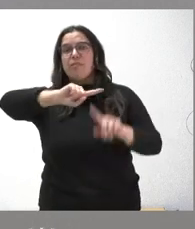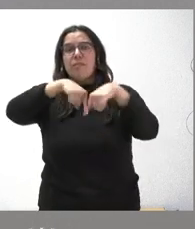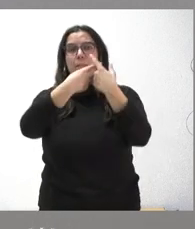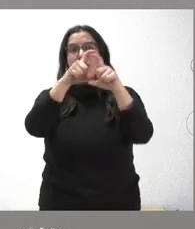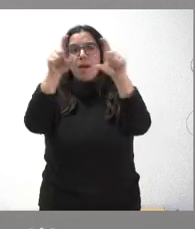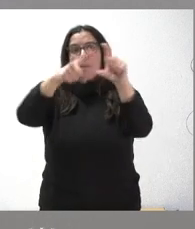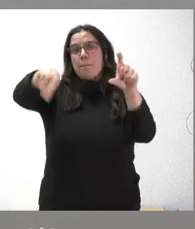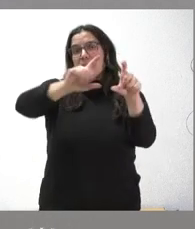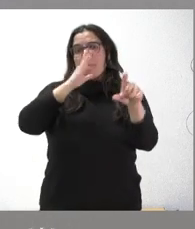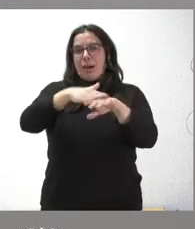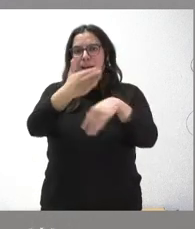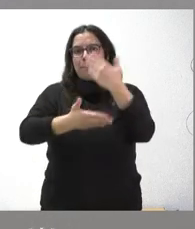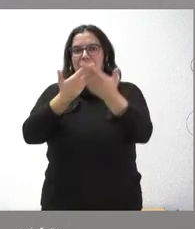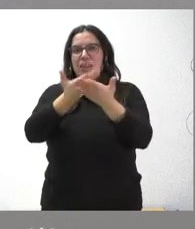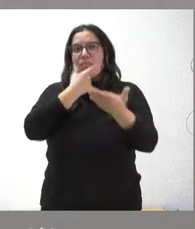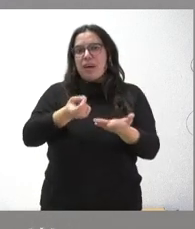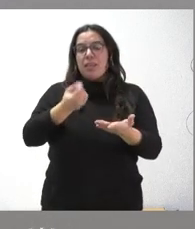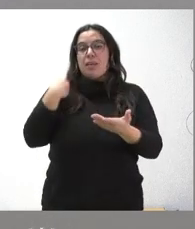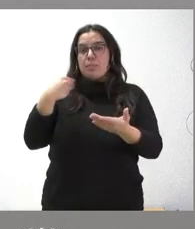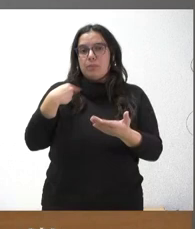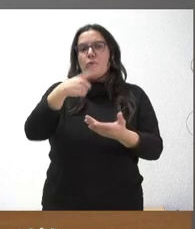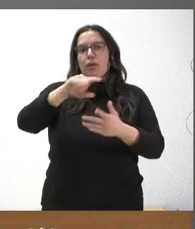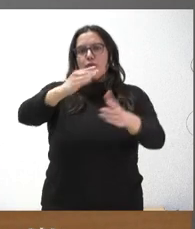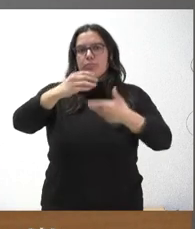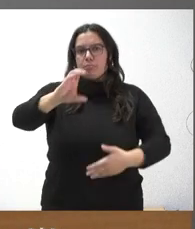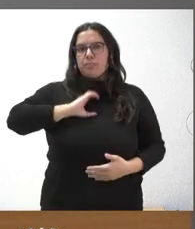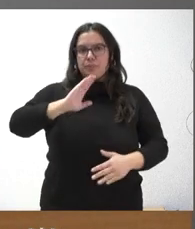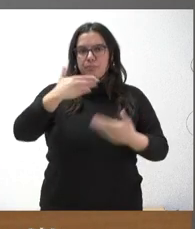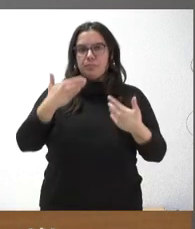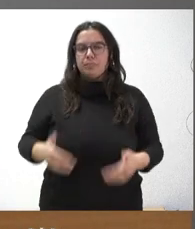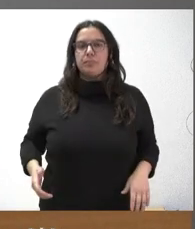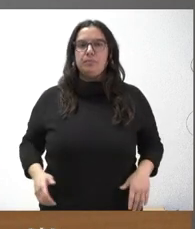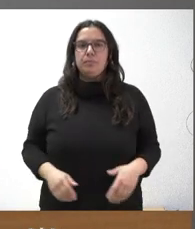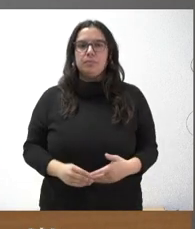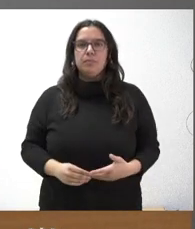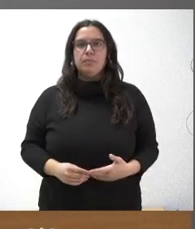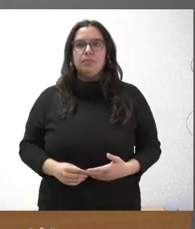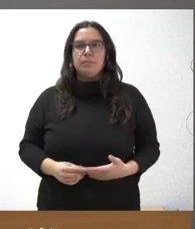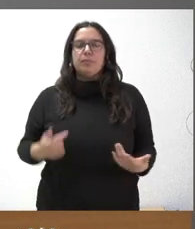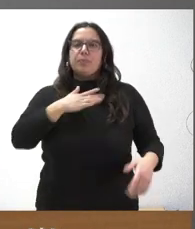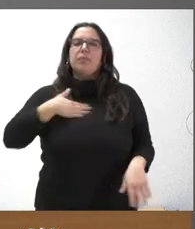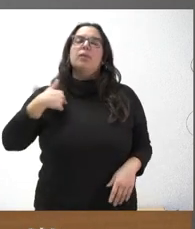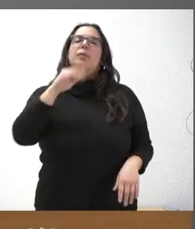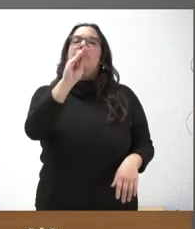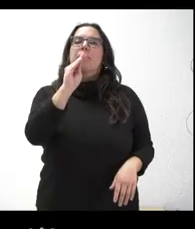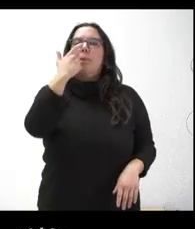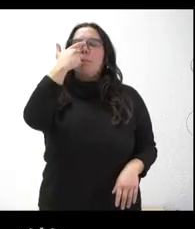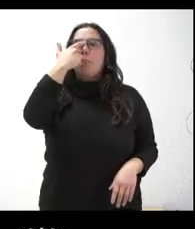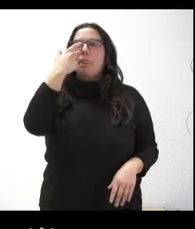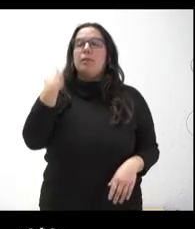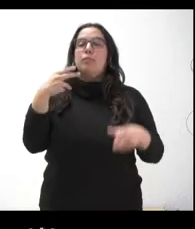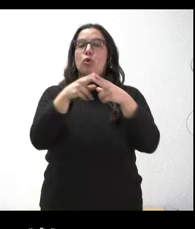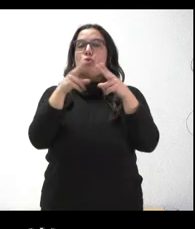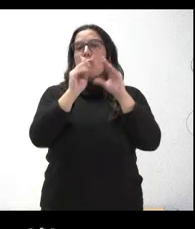solicitar y para que los fondos de autoconsumo energético llegue a ellos sí yo le quería preguntar por por unas declaraciones de su socio